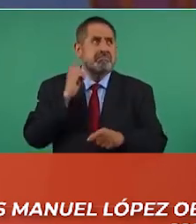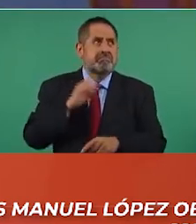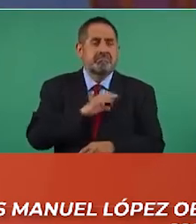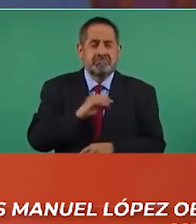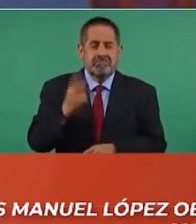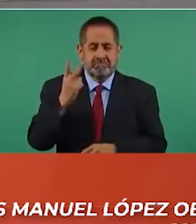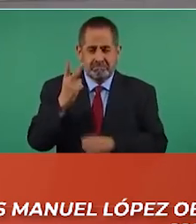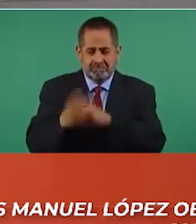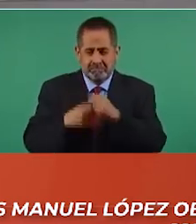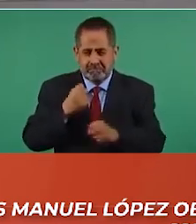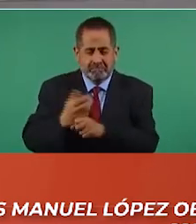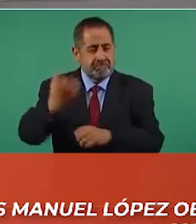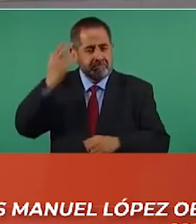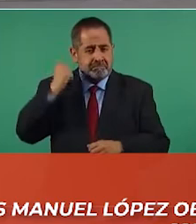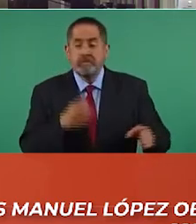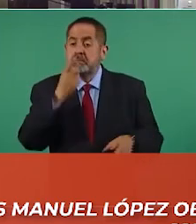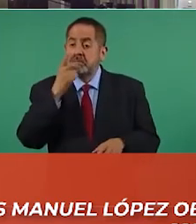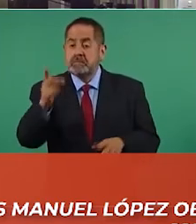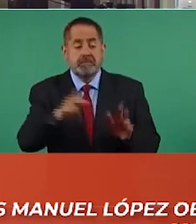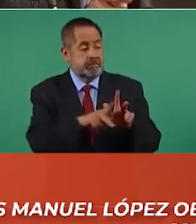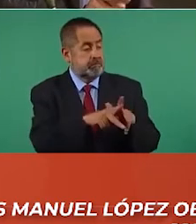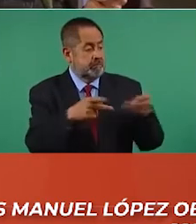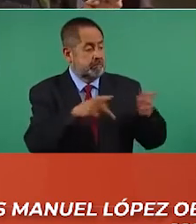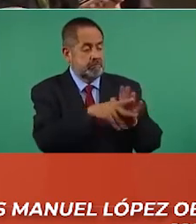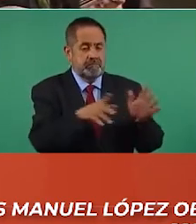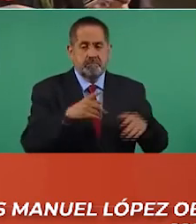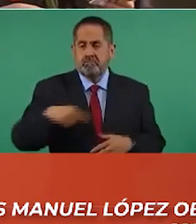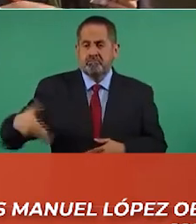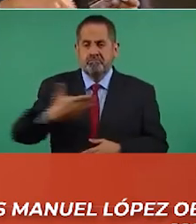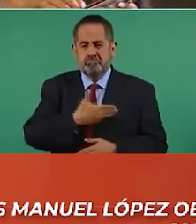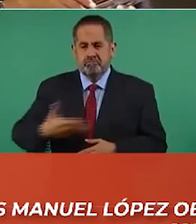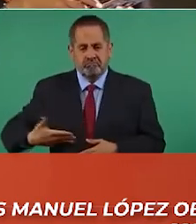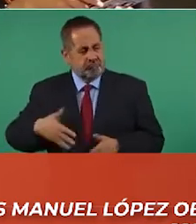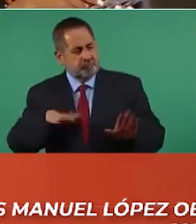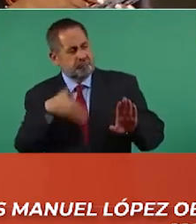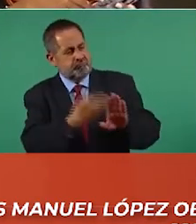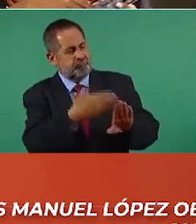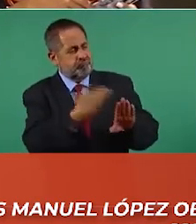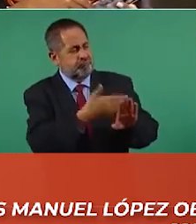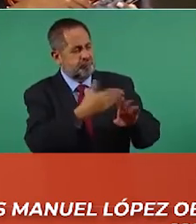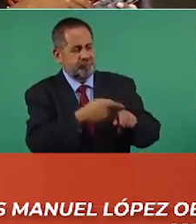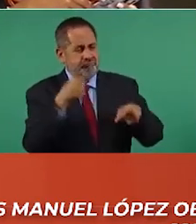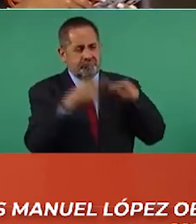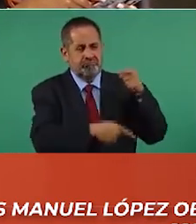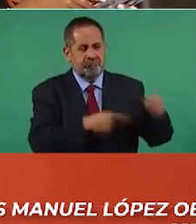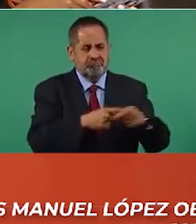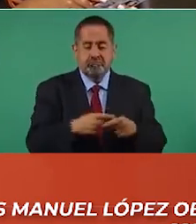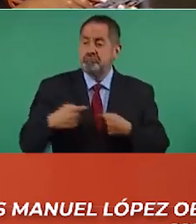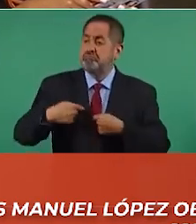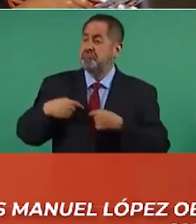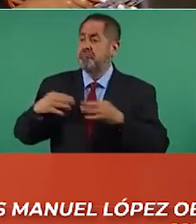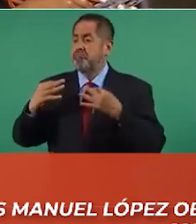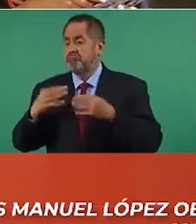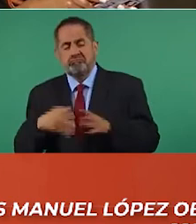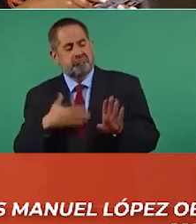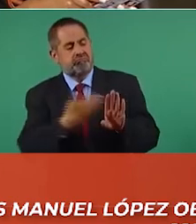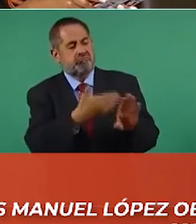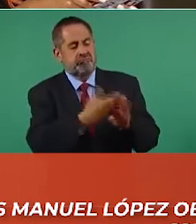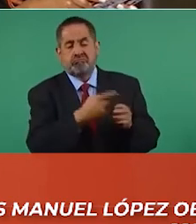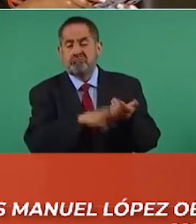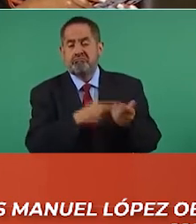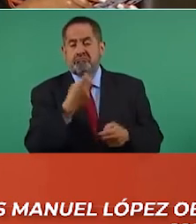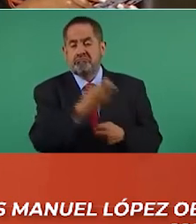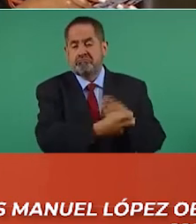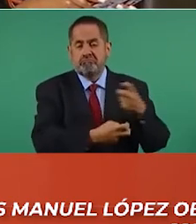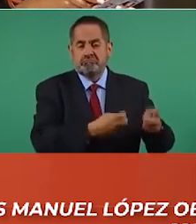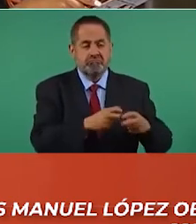2 años. México afronta los frecuentes ataques de un presidente populista que los acusa a los medios de